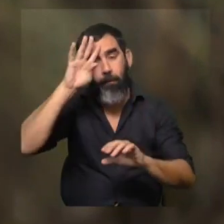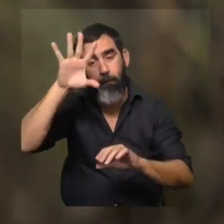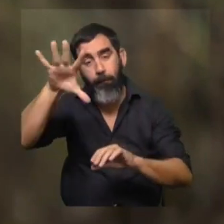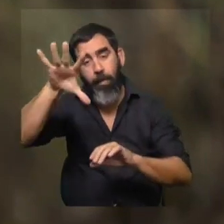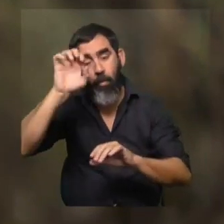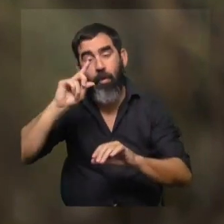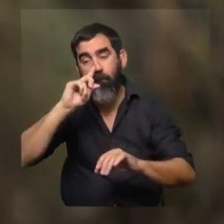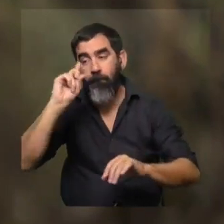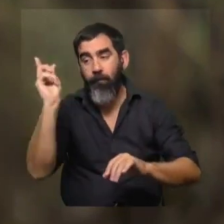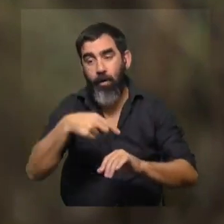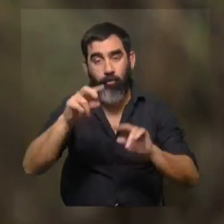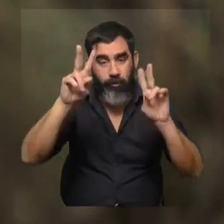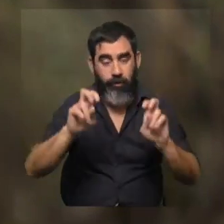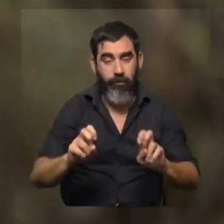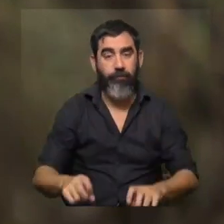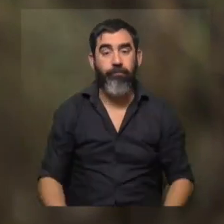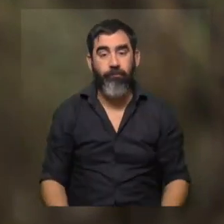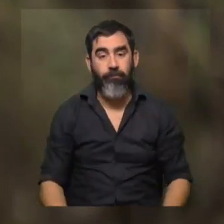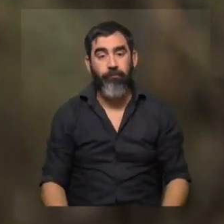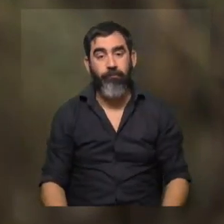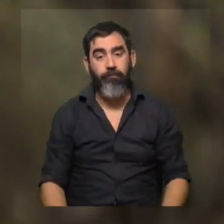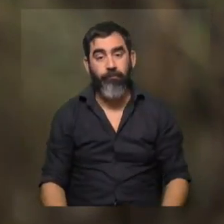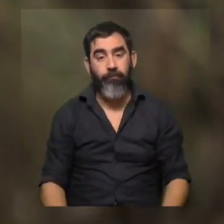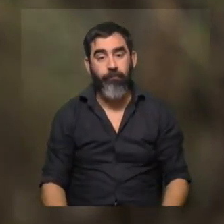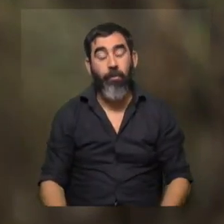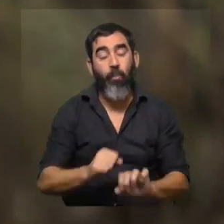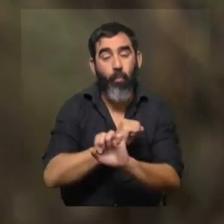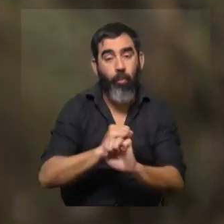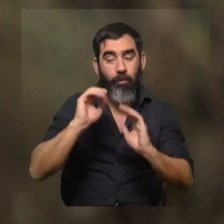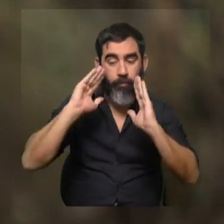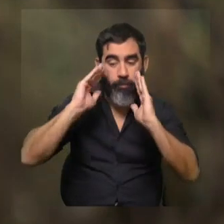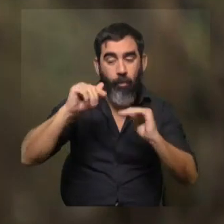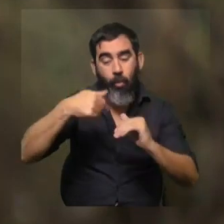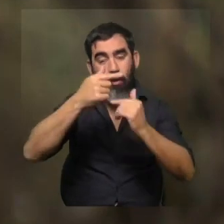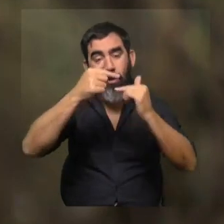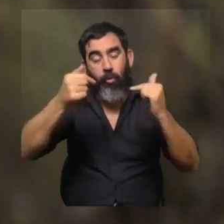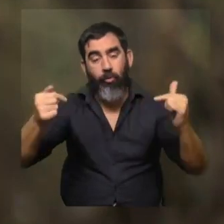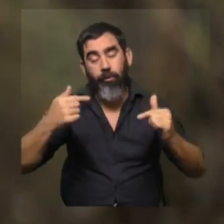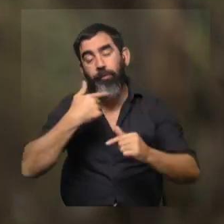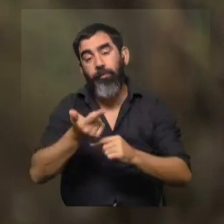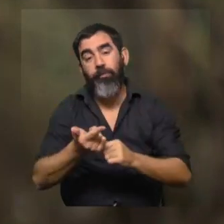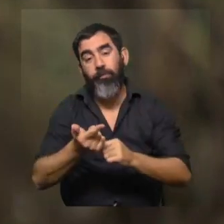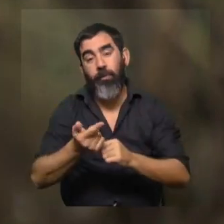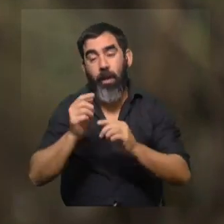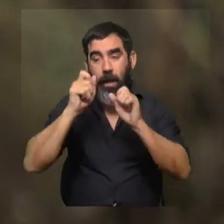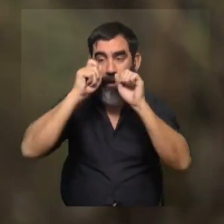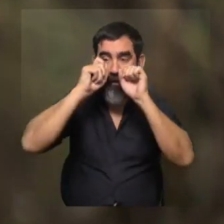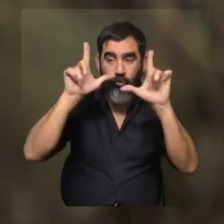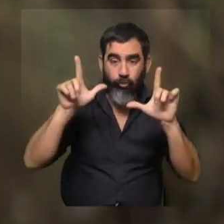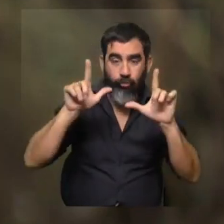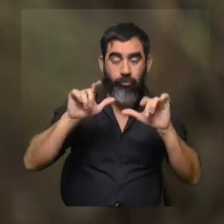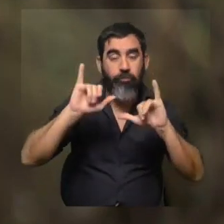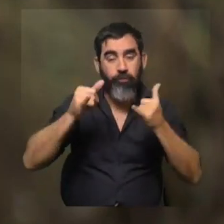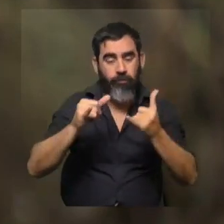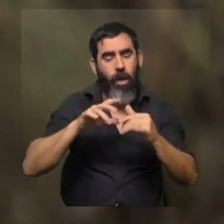y velocidad de reacción. Creemos que, bueno, que en futuros estudios nos podríamos centrar en otros aspectos de la cognición, como puede ser la atención, que ya hay